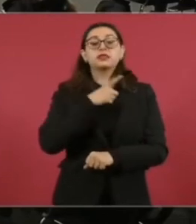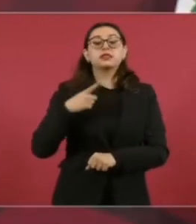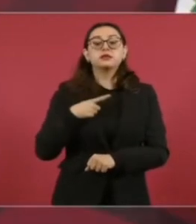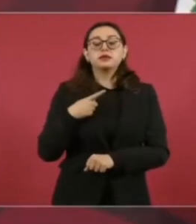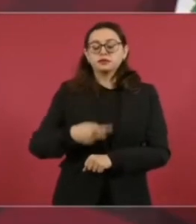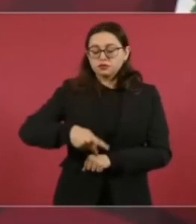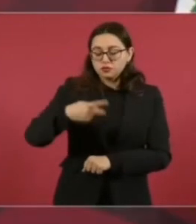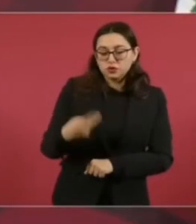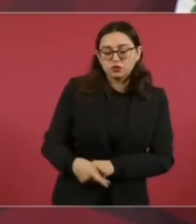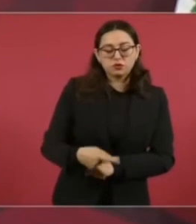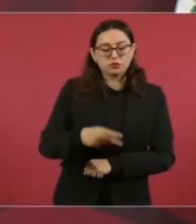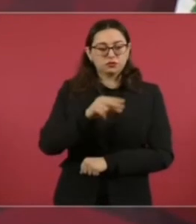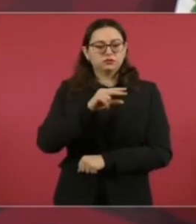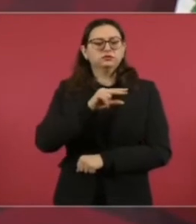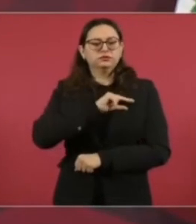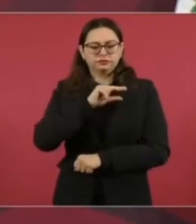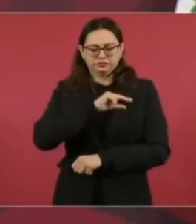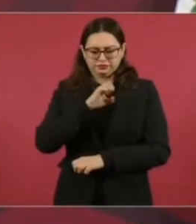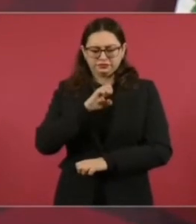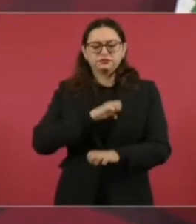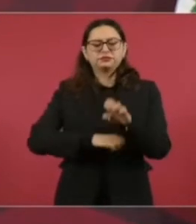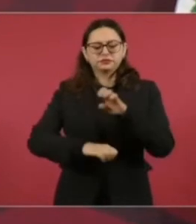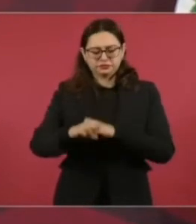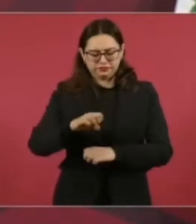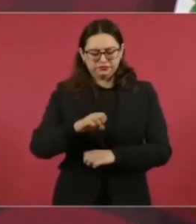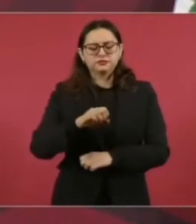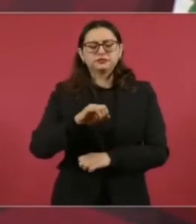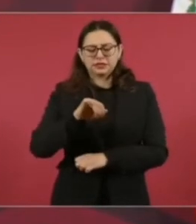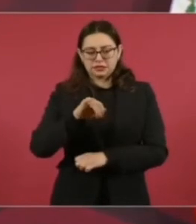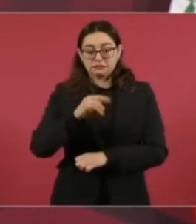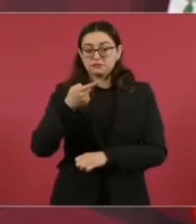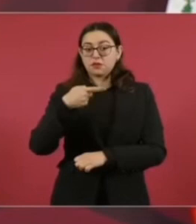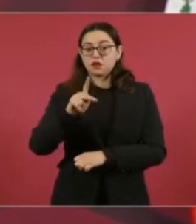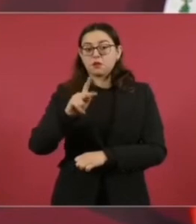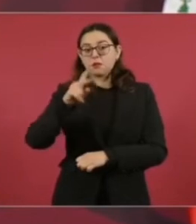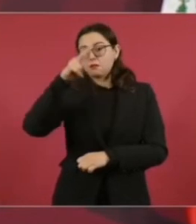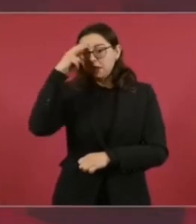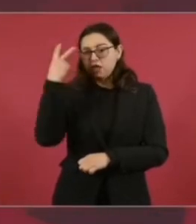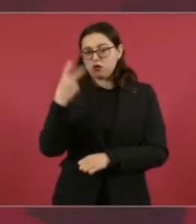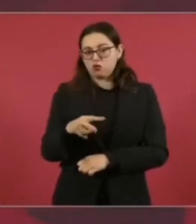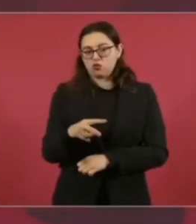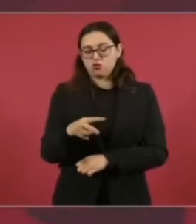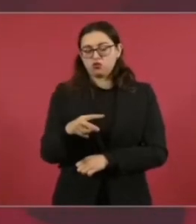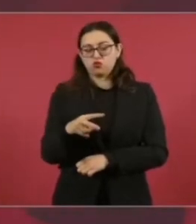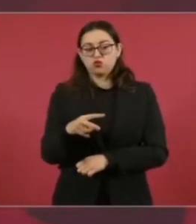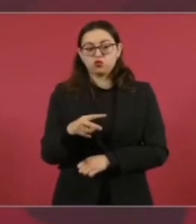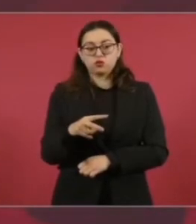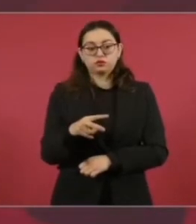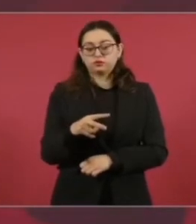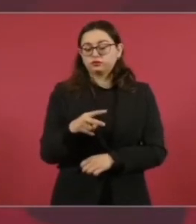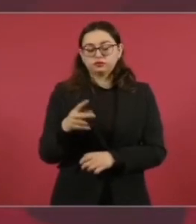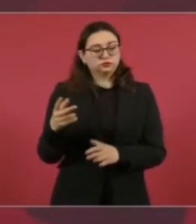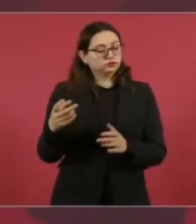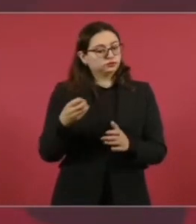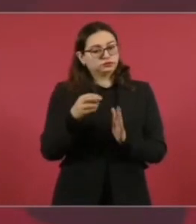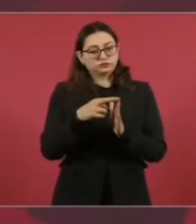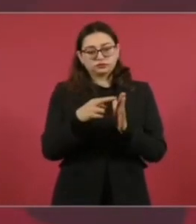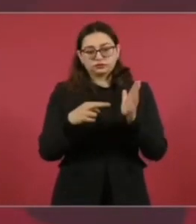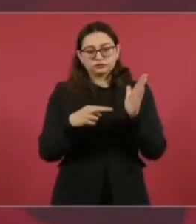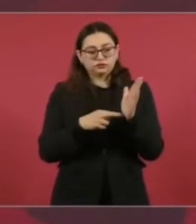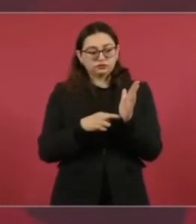un enclave extranjero. Y se puso como condición en